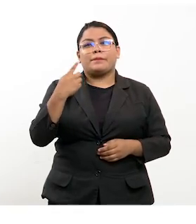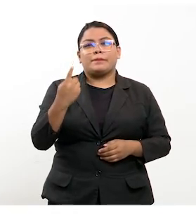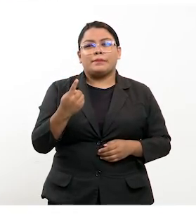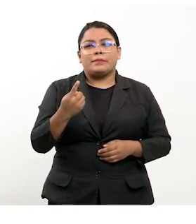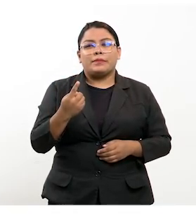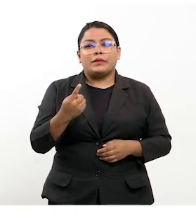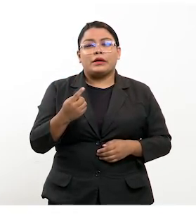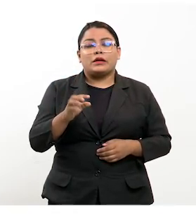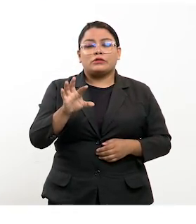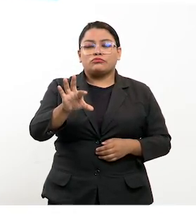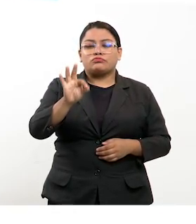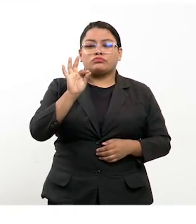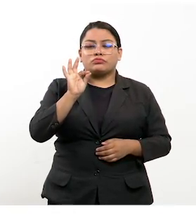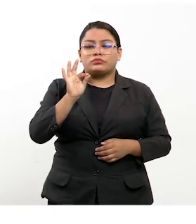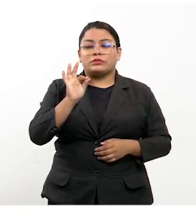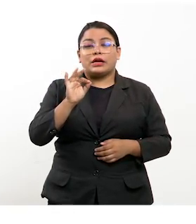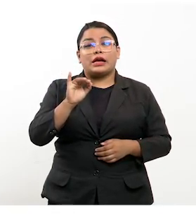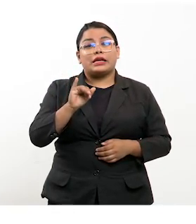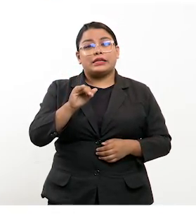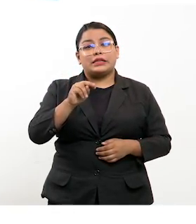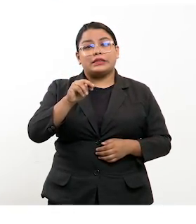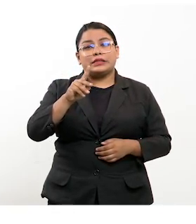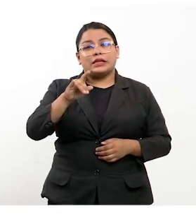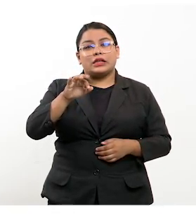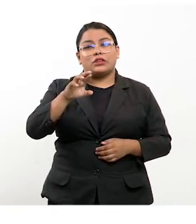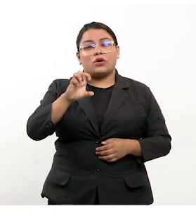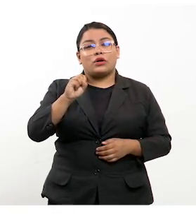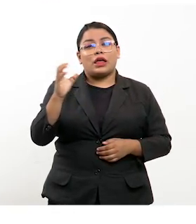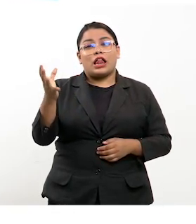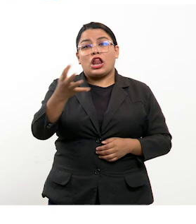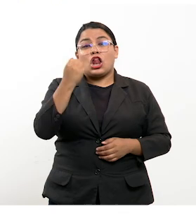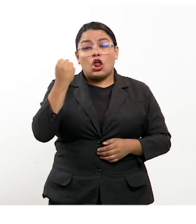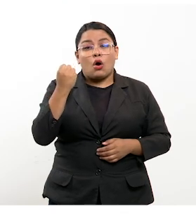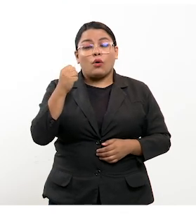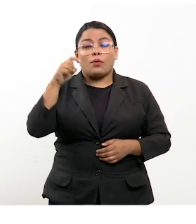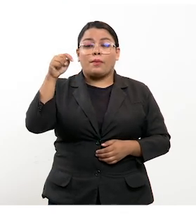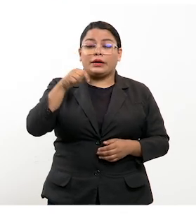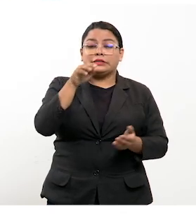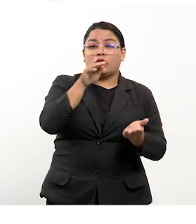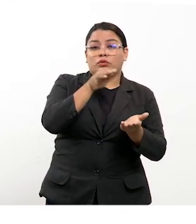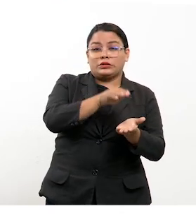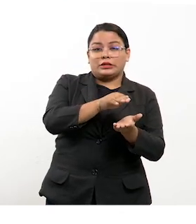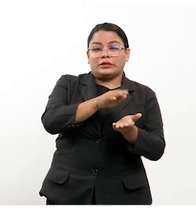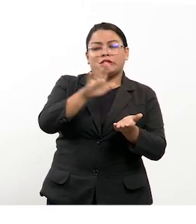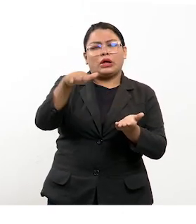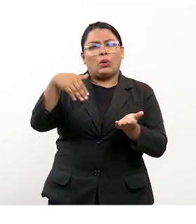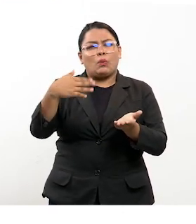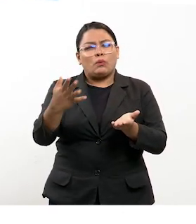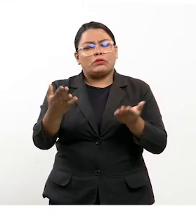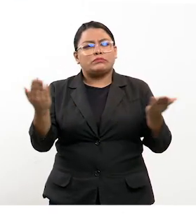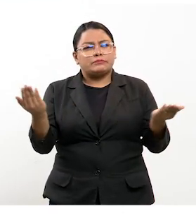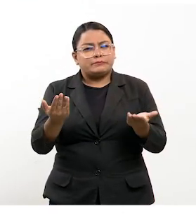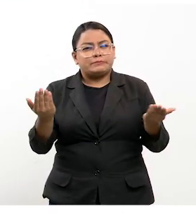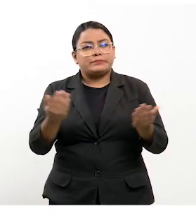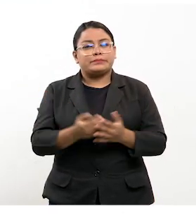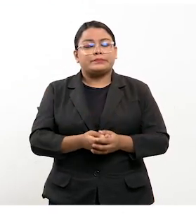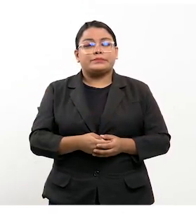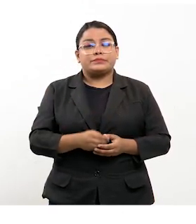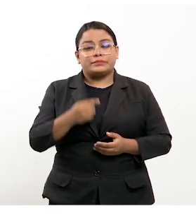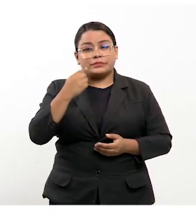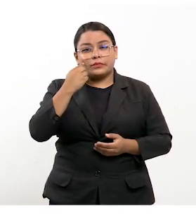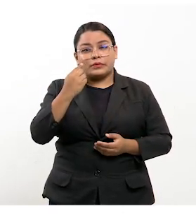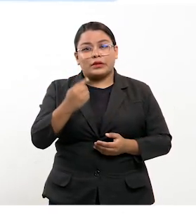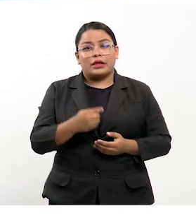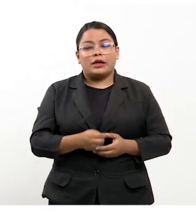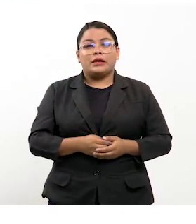ellas, seleccionar los indicadores de logro priorizados para esa unidad. Después de que hemos hecho esto, pasamos a